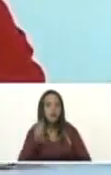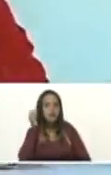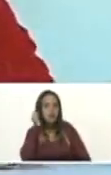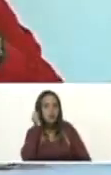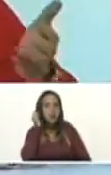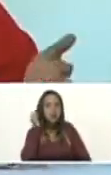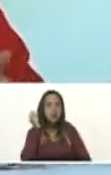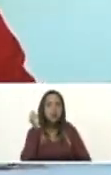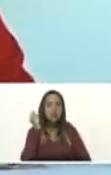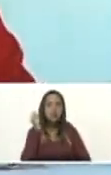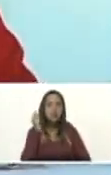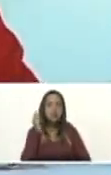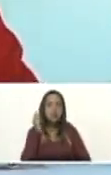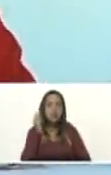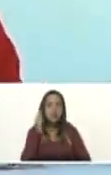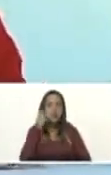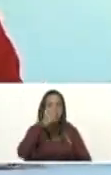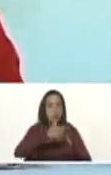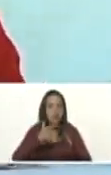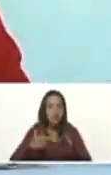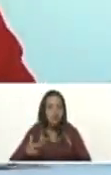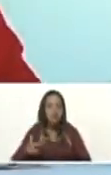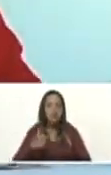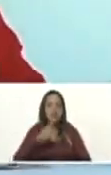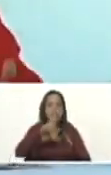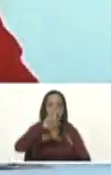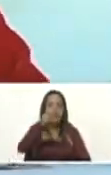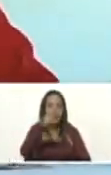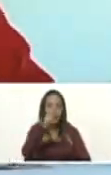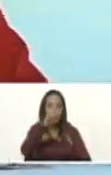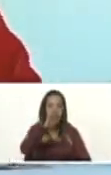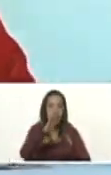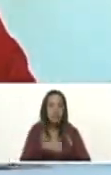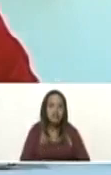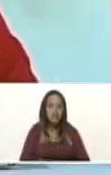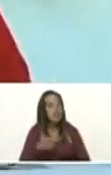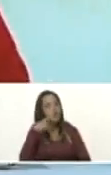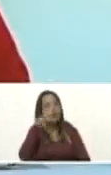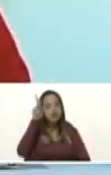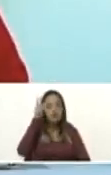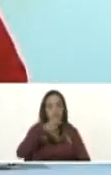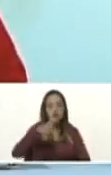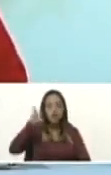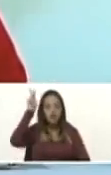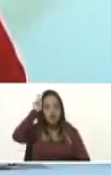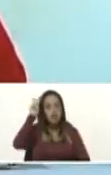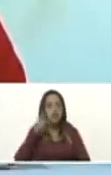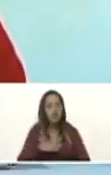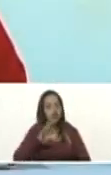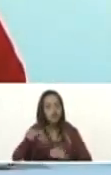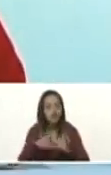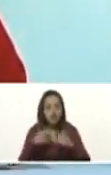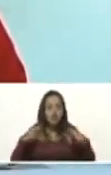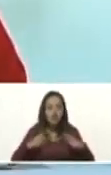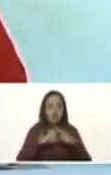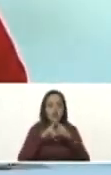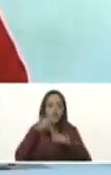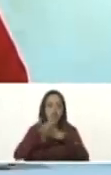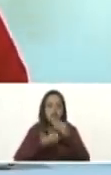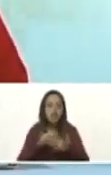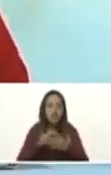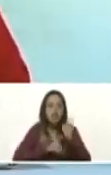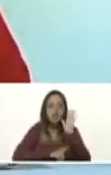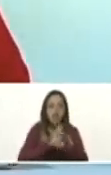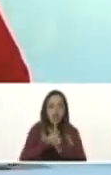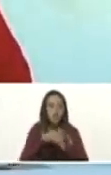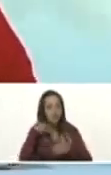mujeres, LGTB y pueblos originarios, entre otros. Y todos los encuentros se han venido desarrollando de